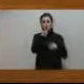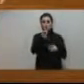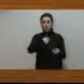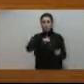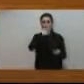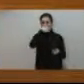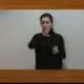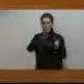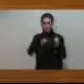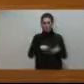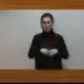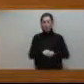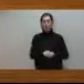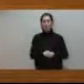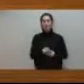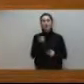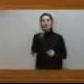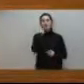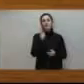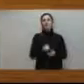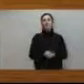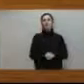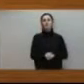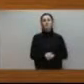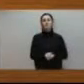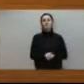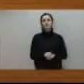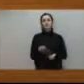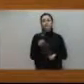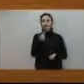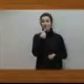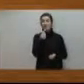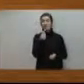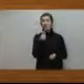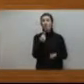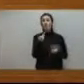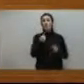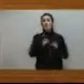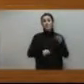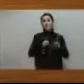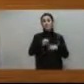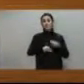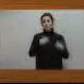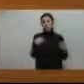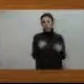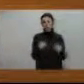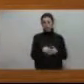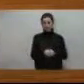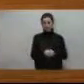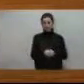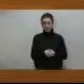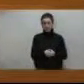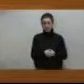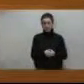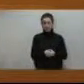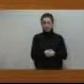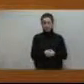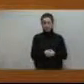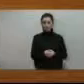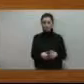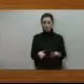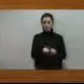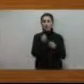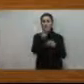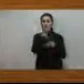denunciado esto. Mire, le voy a decir lo que ustedes han hecho con la Fiscalía. Ustedes con la Fiscalía lo que han hecho es trasladar unos